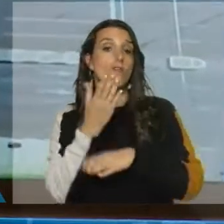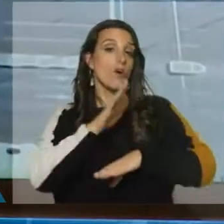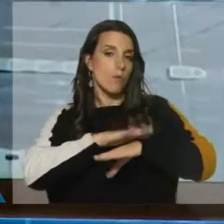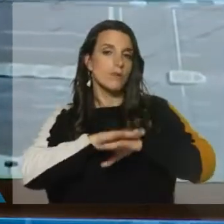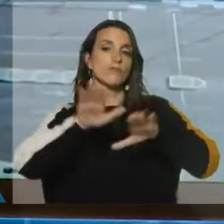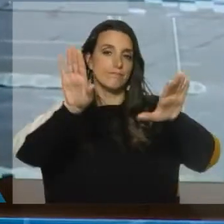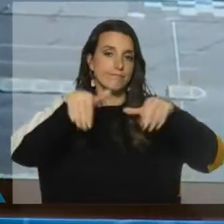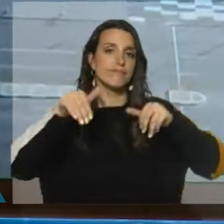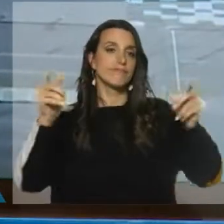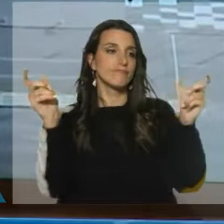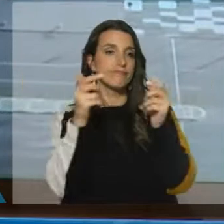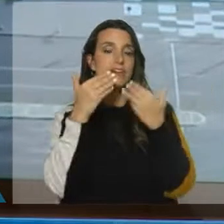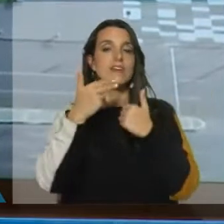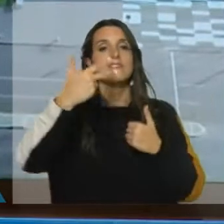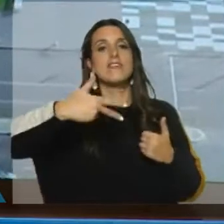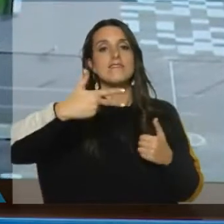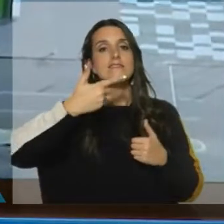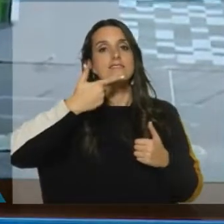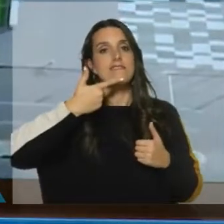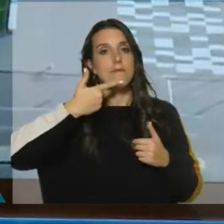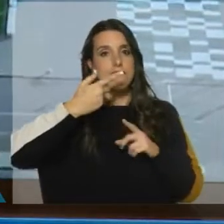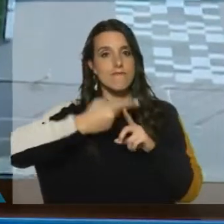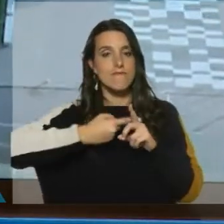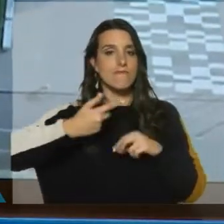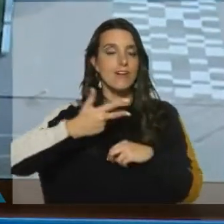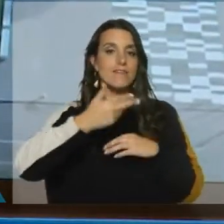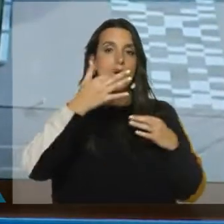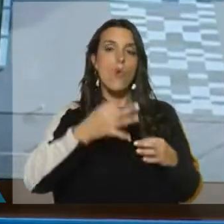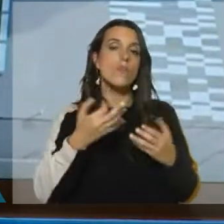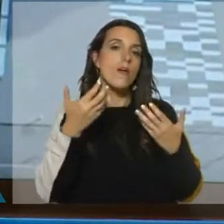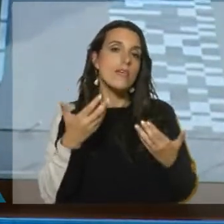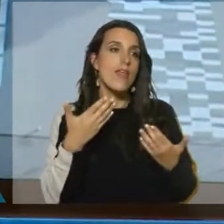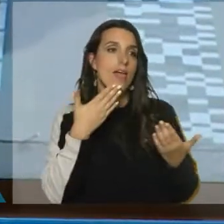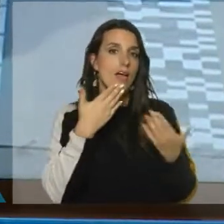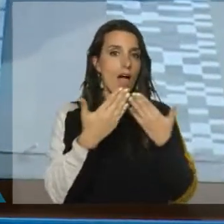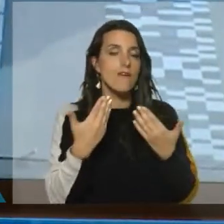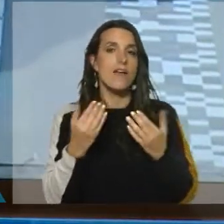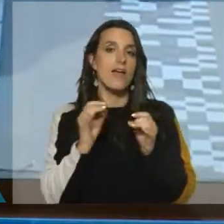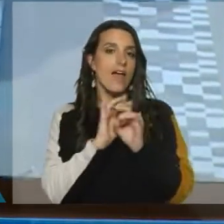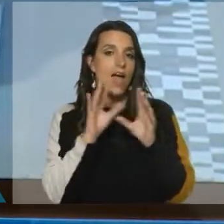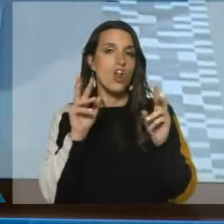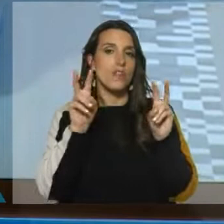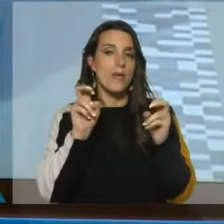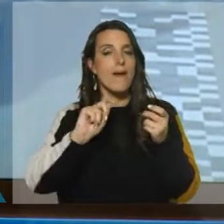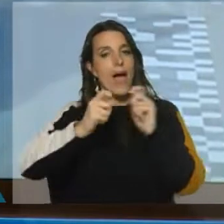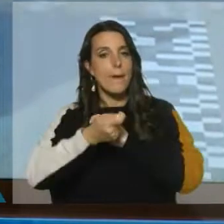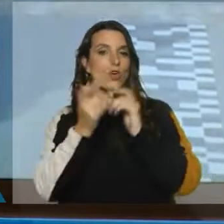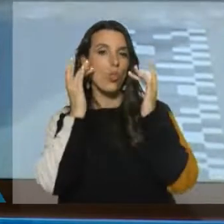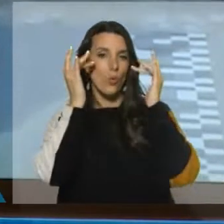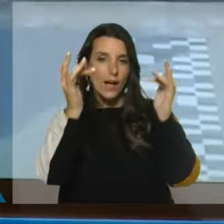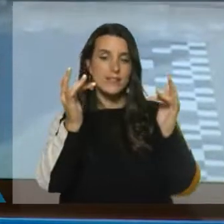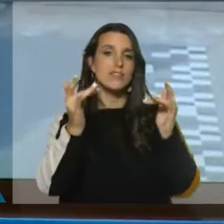de negociación para el 13 de septiembre y es tendiente a intentar un acercamiento en el tema de la reforma